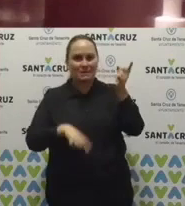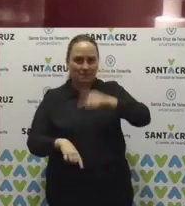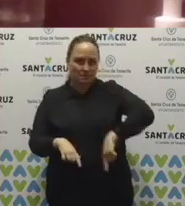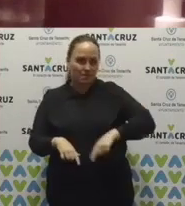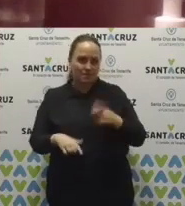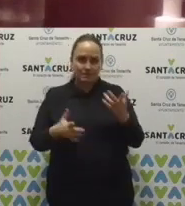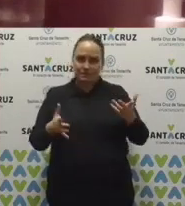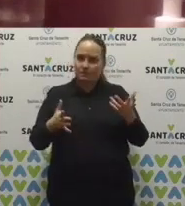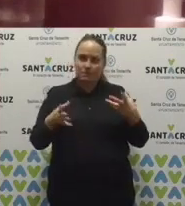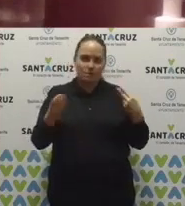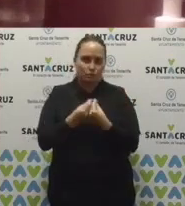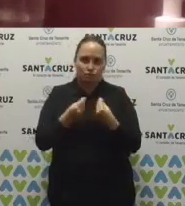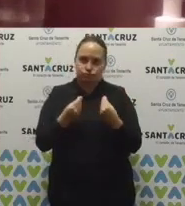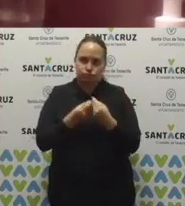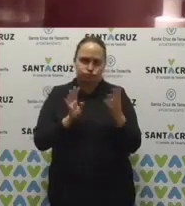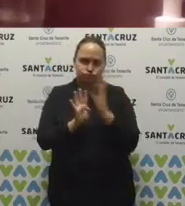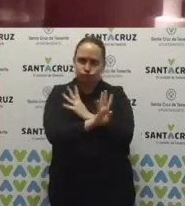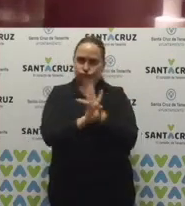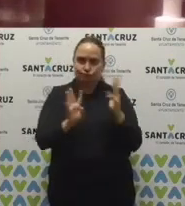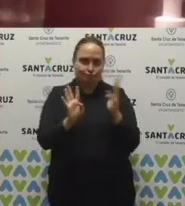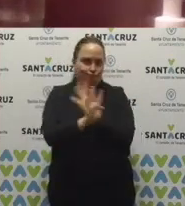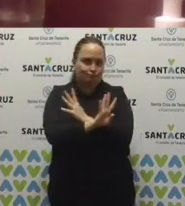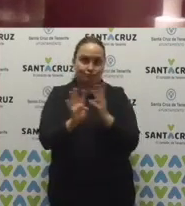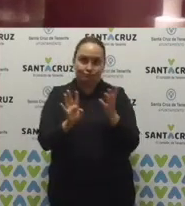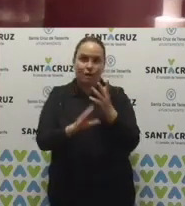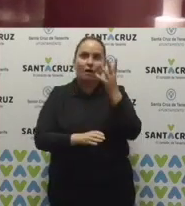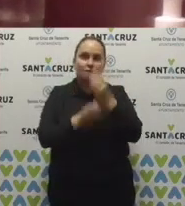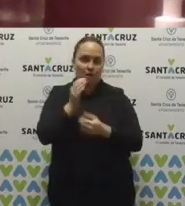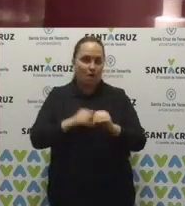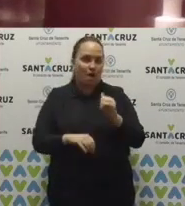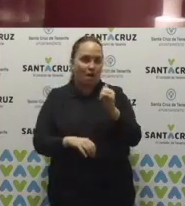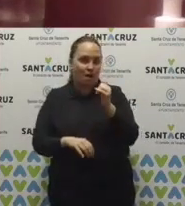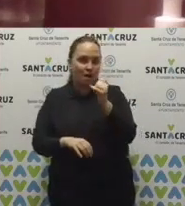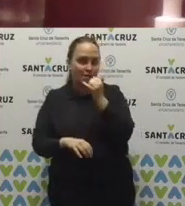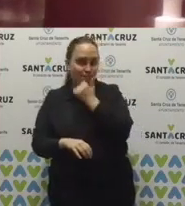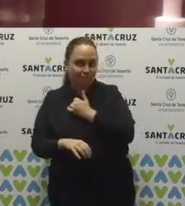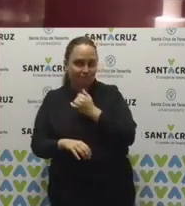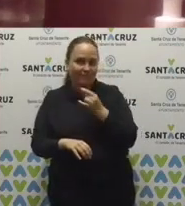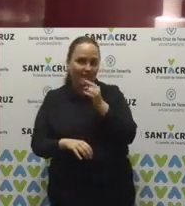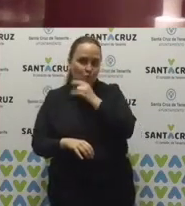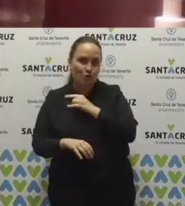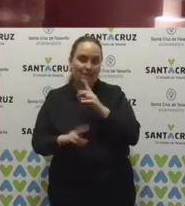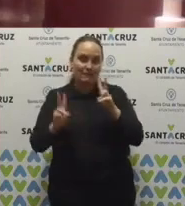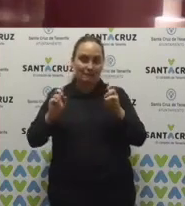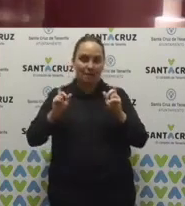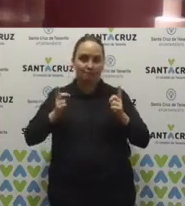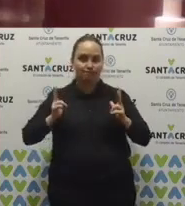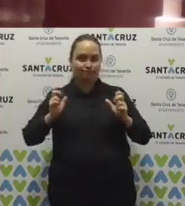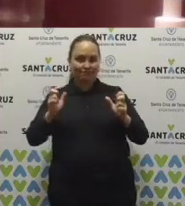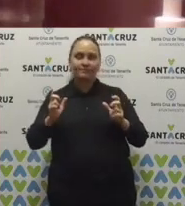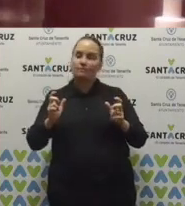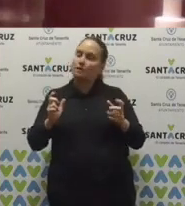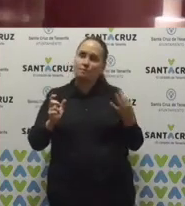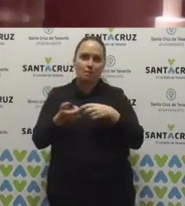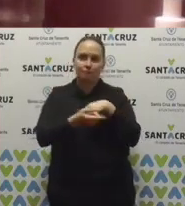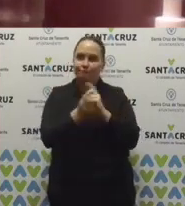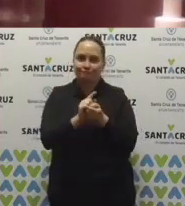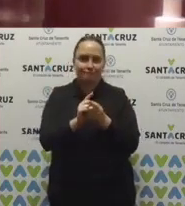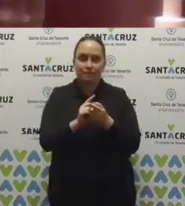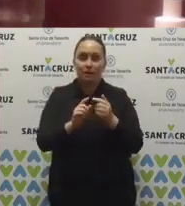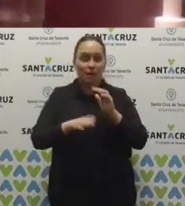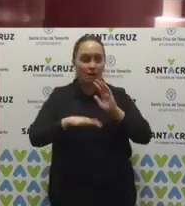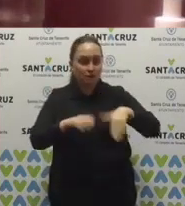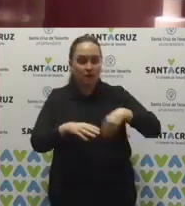estábamos que habíamos cometido un error de previsión y teníamos que rectificar y esa rectificación